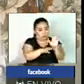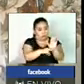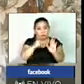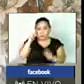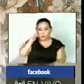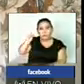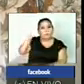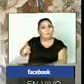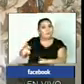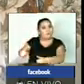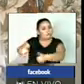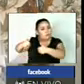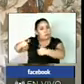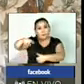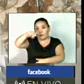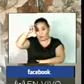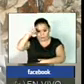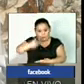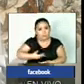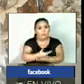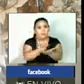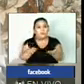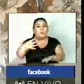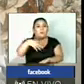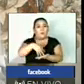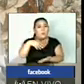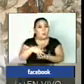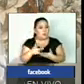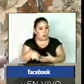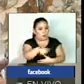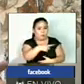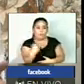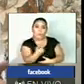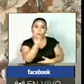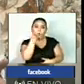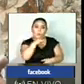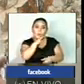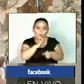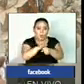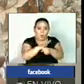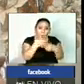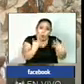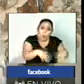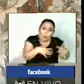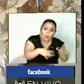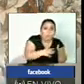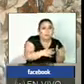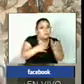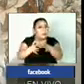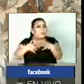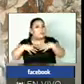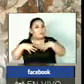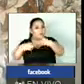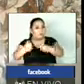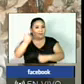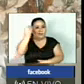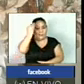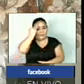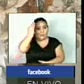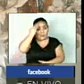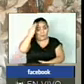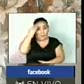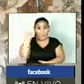resultando favorables a la población y están recuperando pacientes que han estado en estado grave. Se sabe que de los pacientes